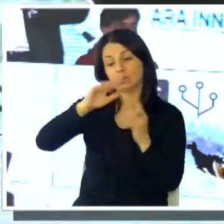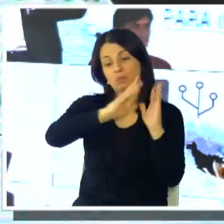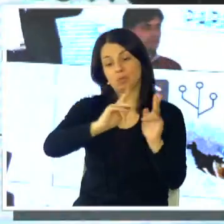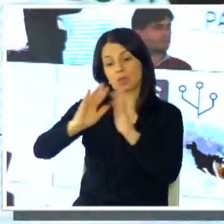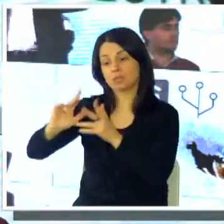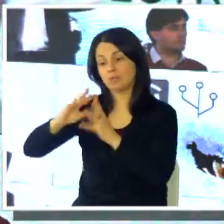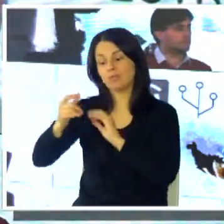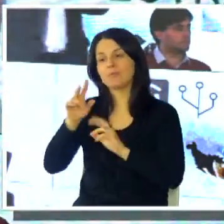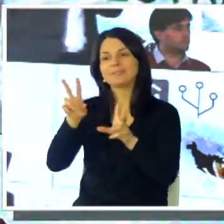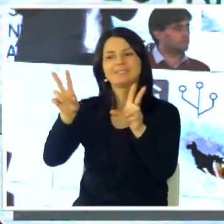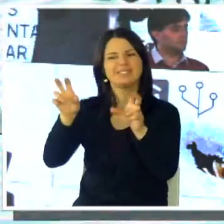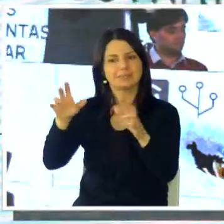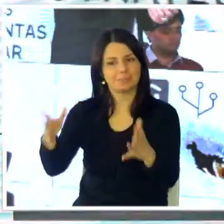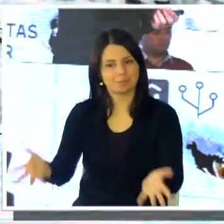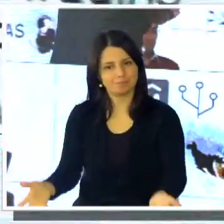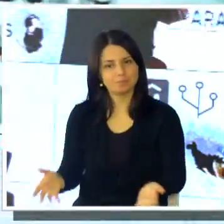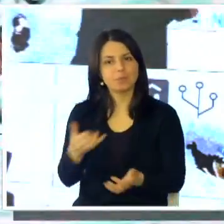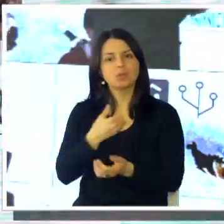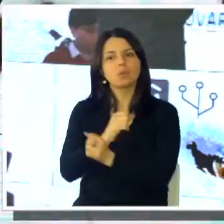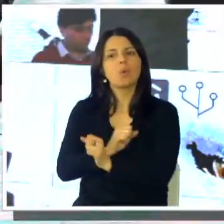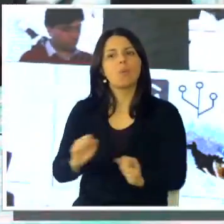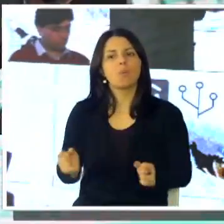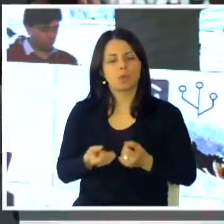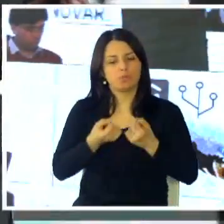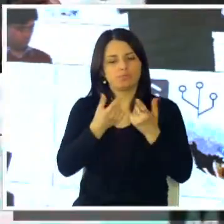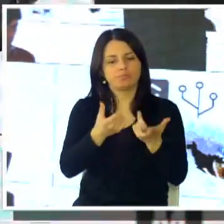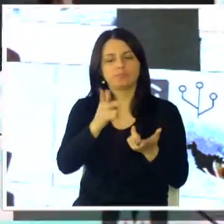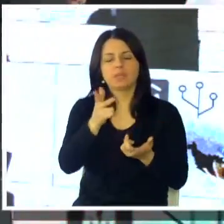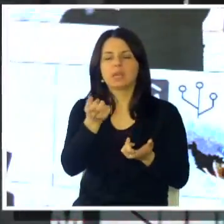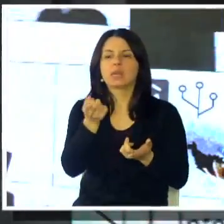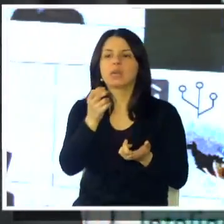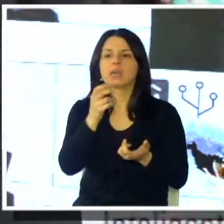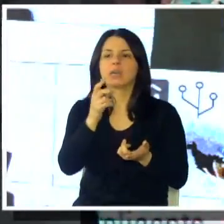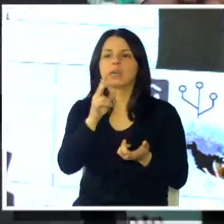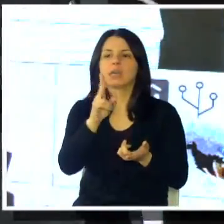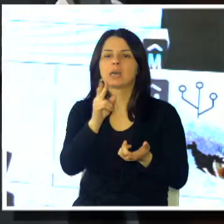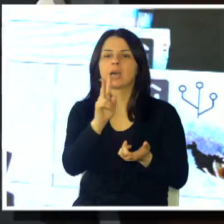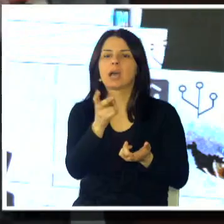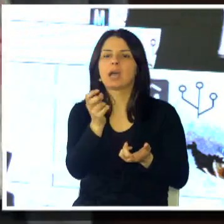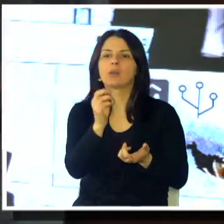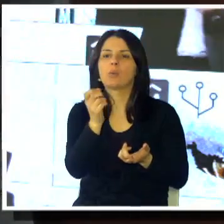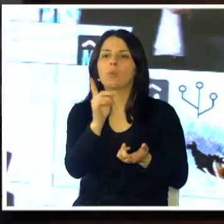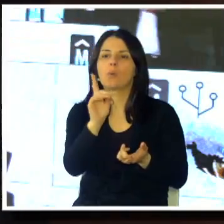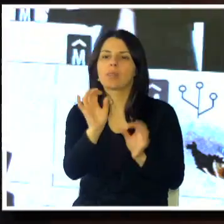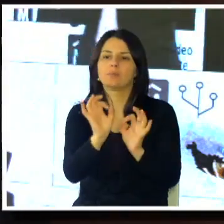cuestiones. ¿Cómo podemos asignar hardware específico a una funcionalidad de negocio específica?